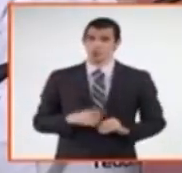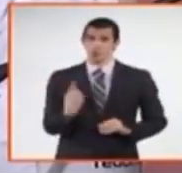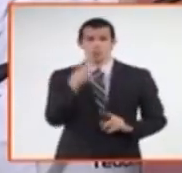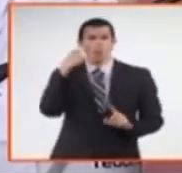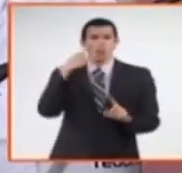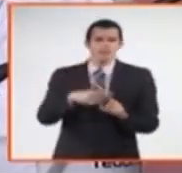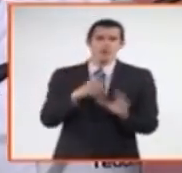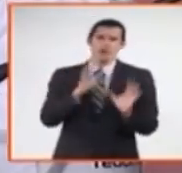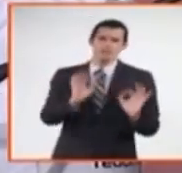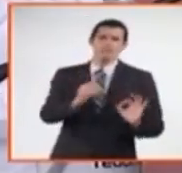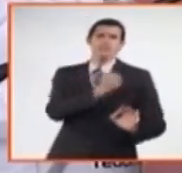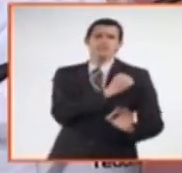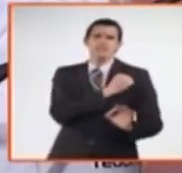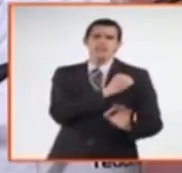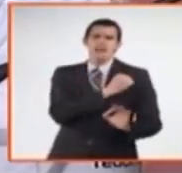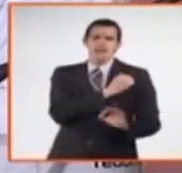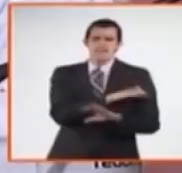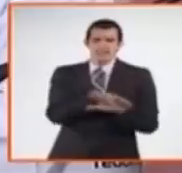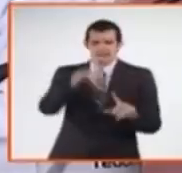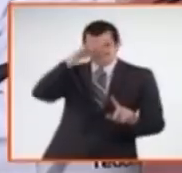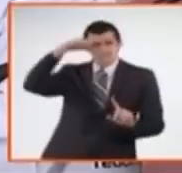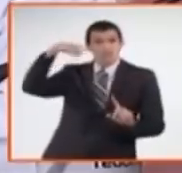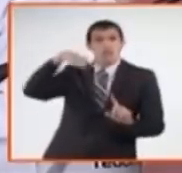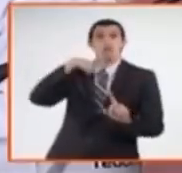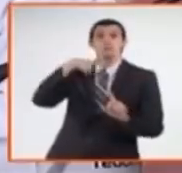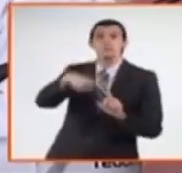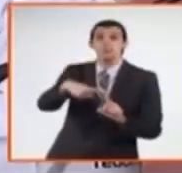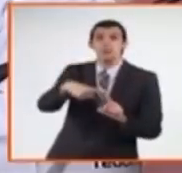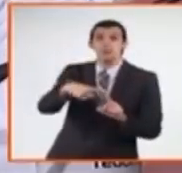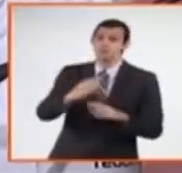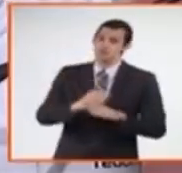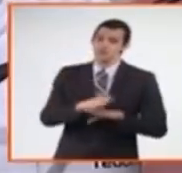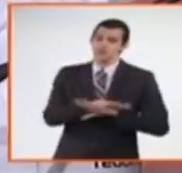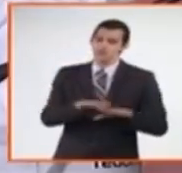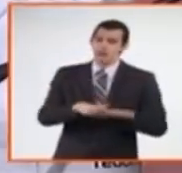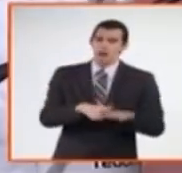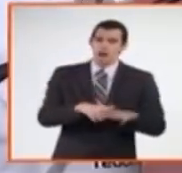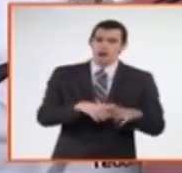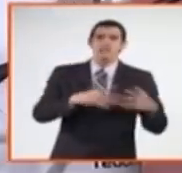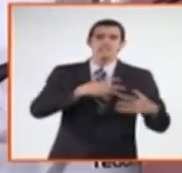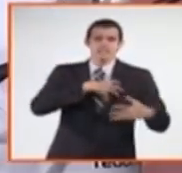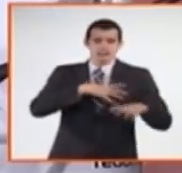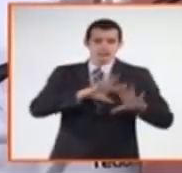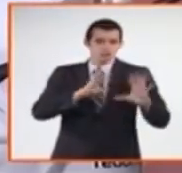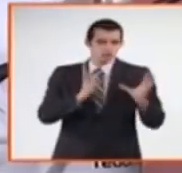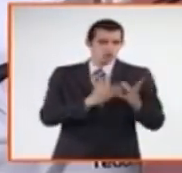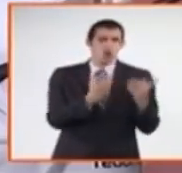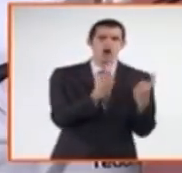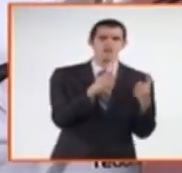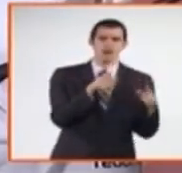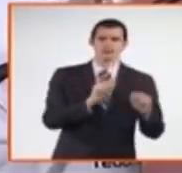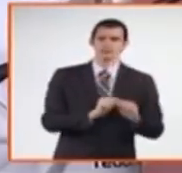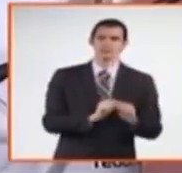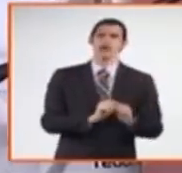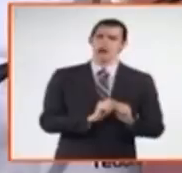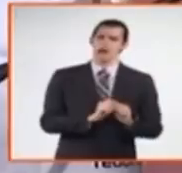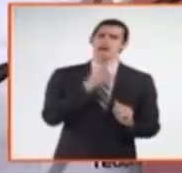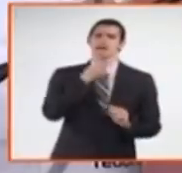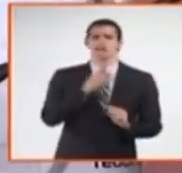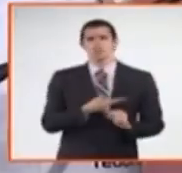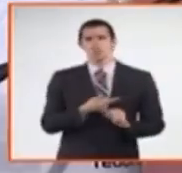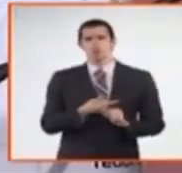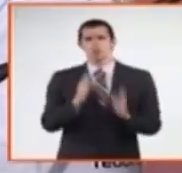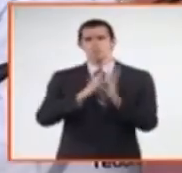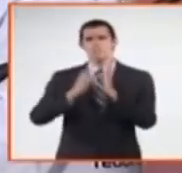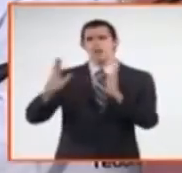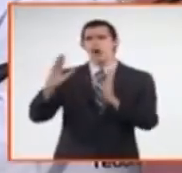ya sea en el mes de octubre un por ciento alto de la población ya va a haber completado su esquema y vamos a ir